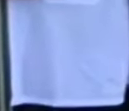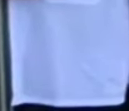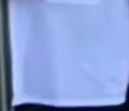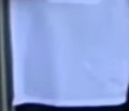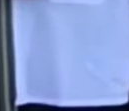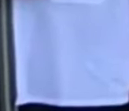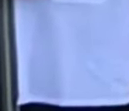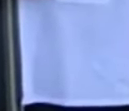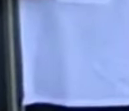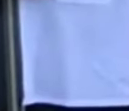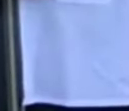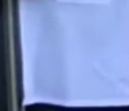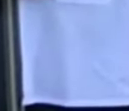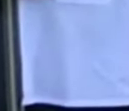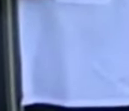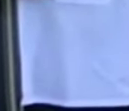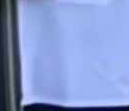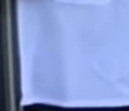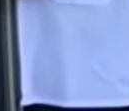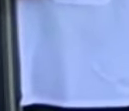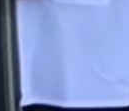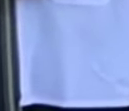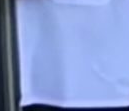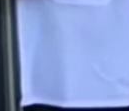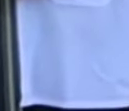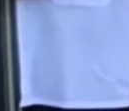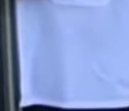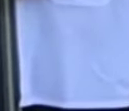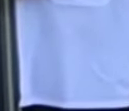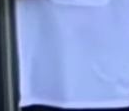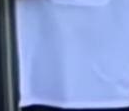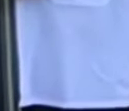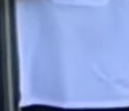y el miedo vamos de ando de los vales